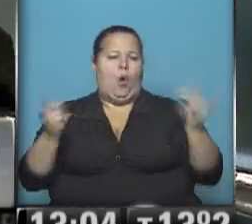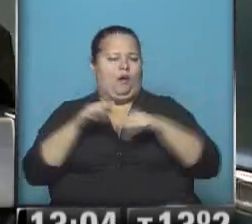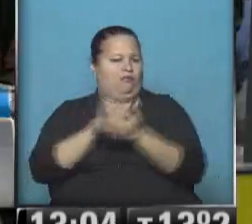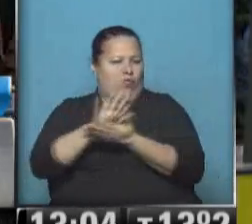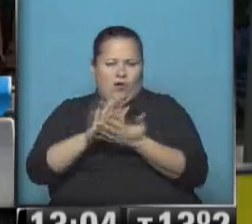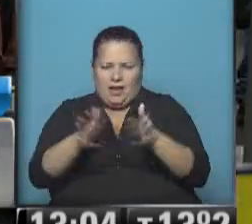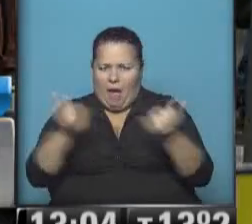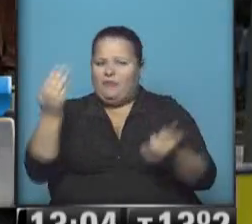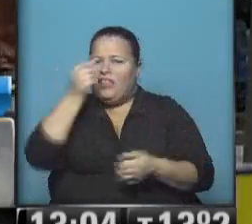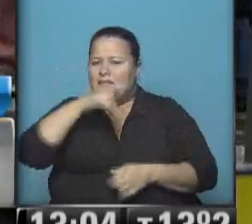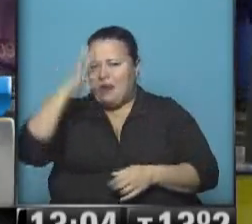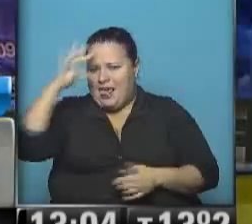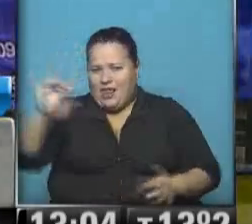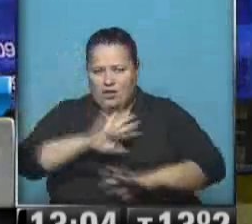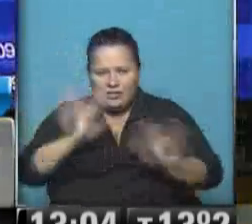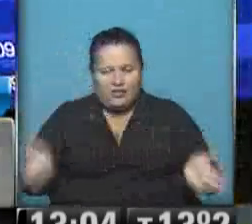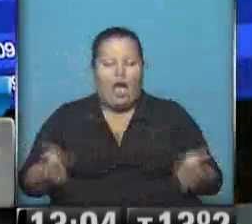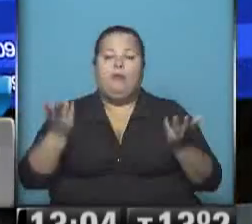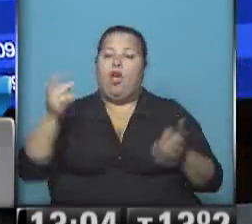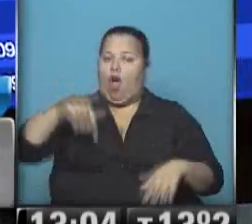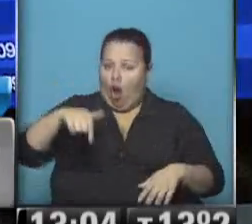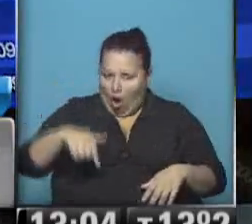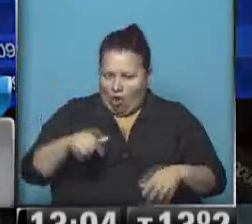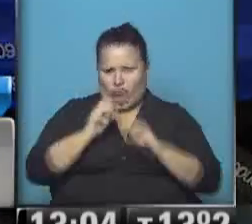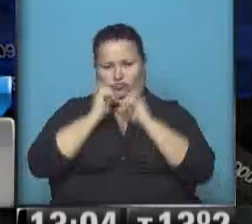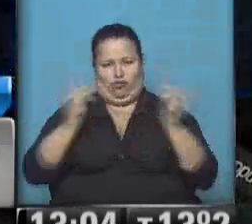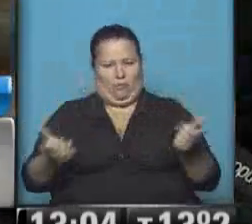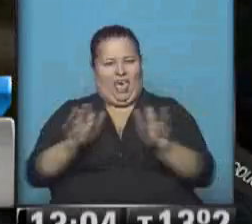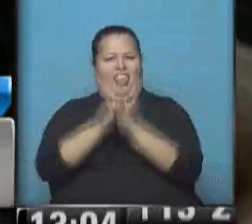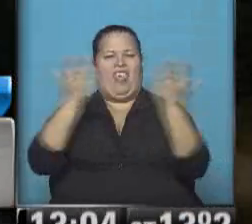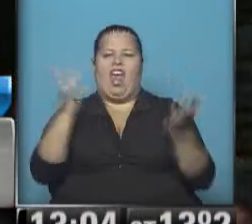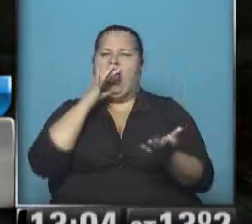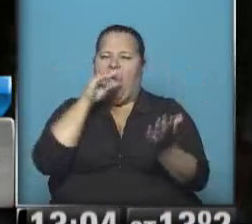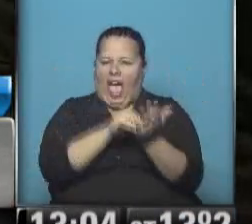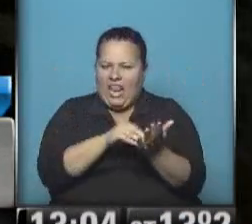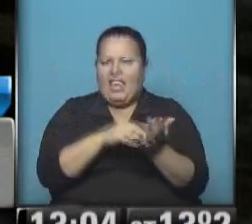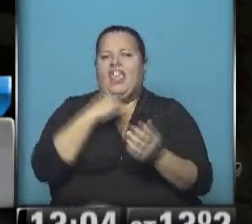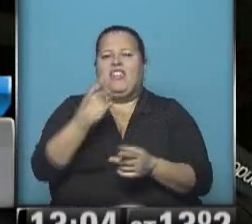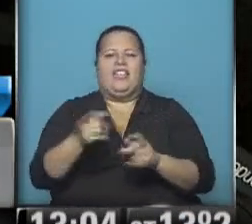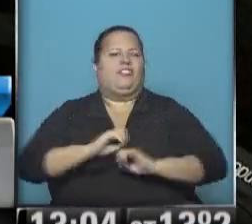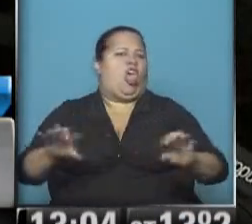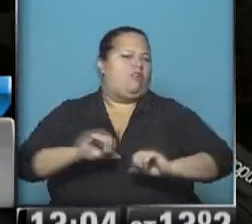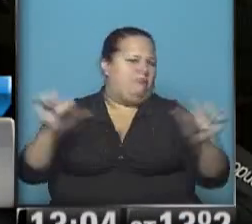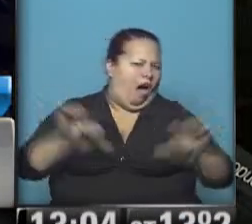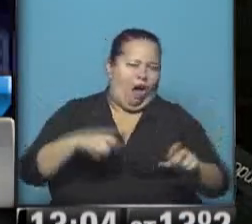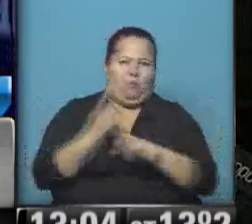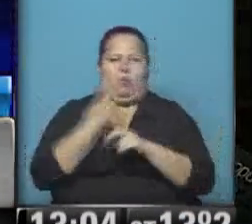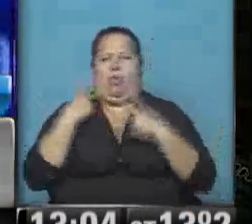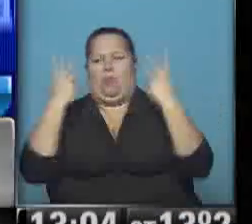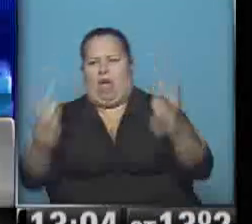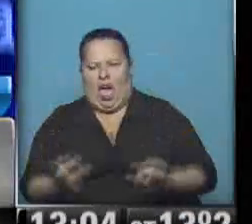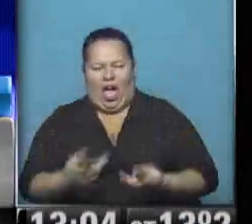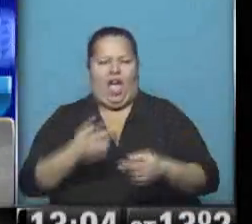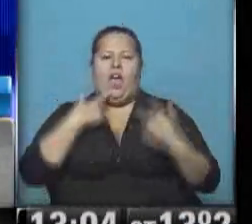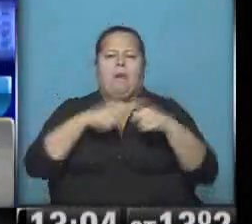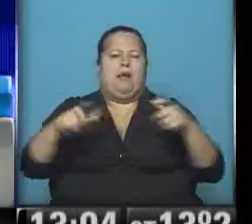rápidamente récord pero hoy la verdad desayunar con esa tapa de Clarín que dice que está todo mal que no se puede viajar que no hay no se